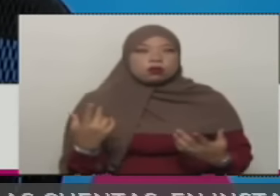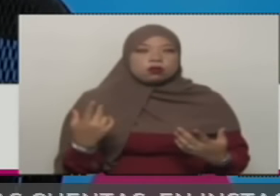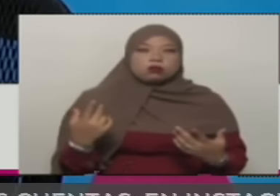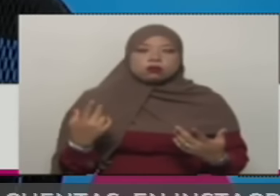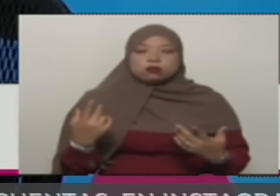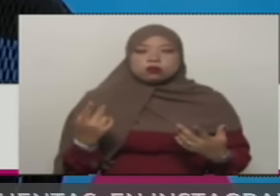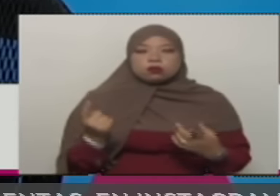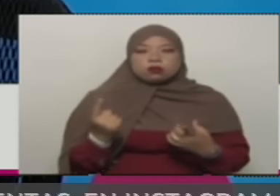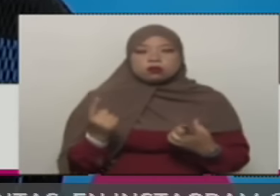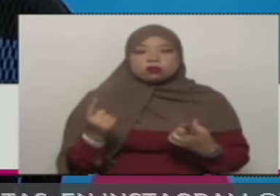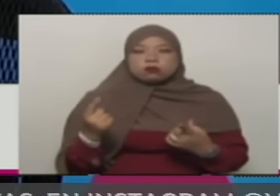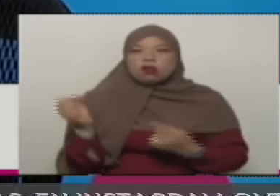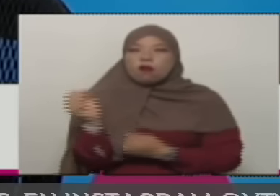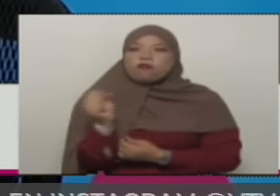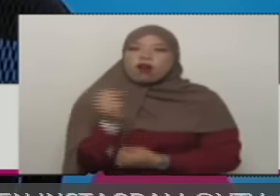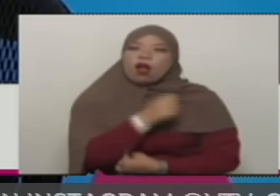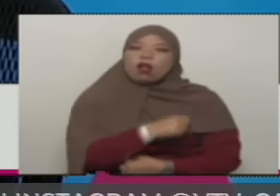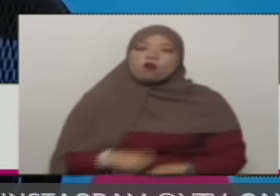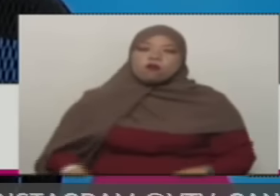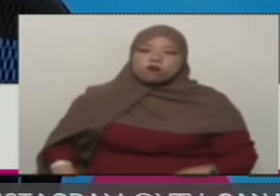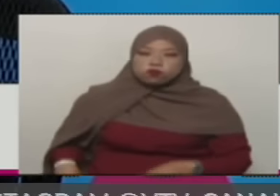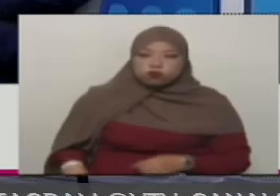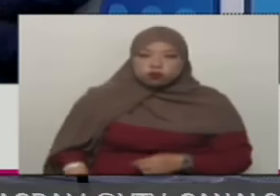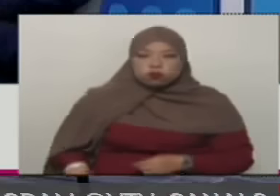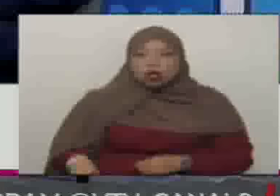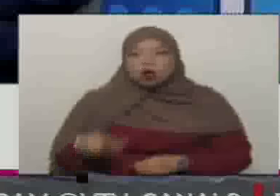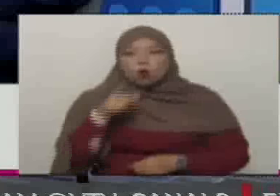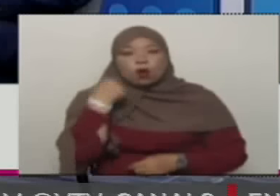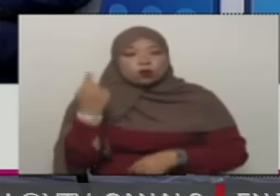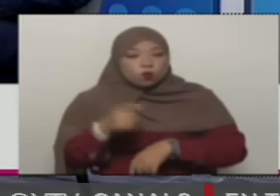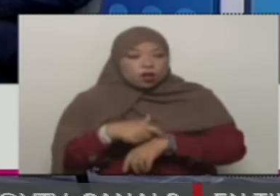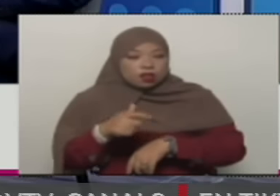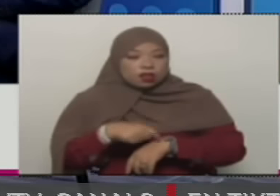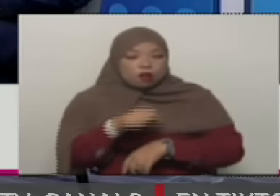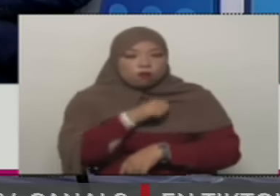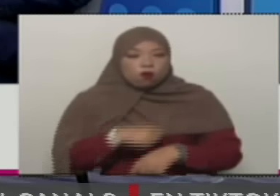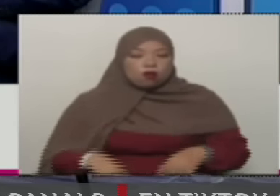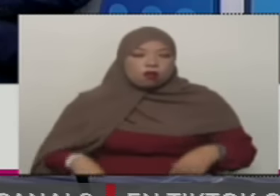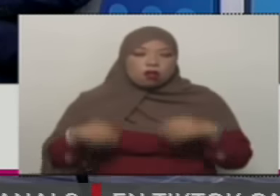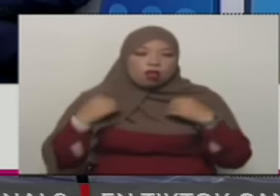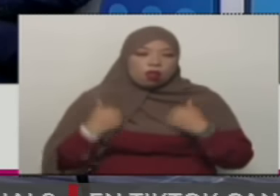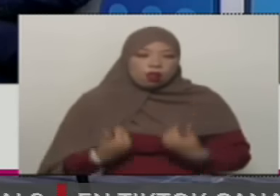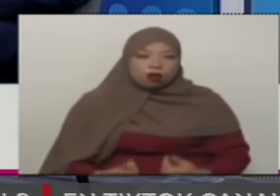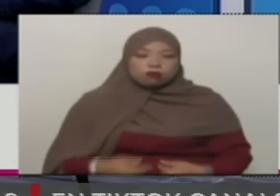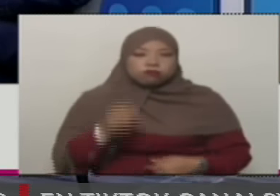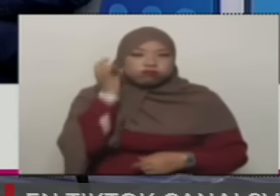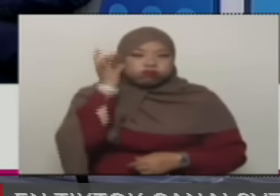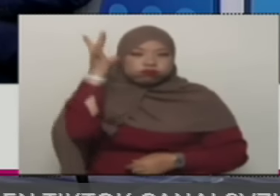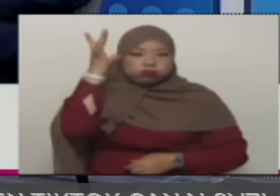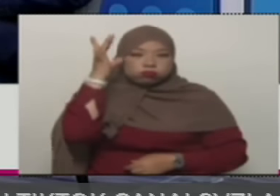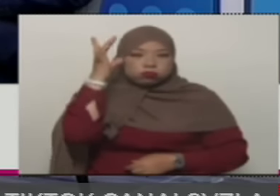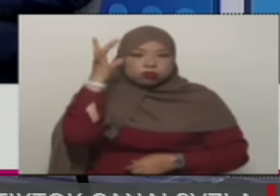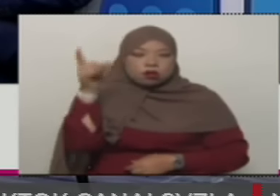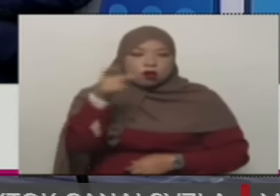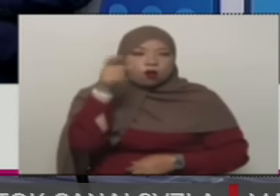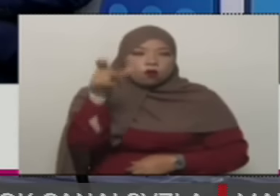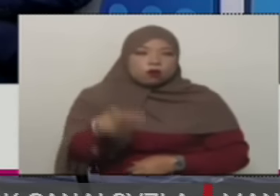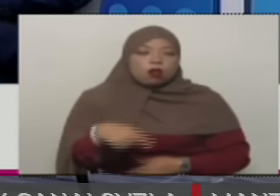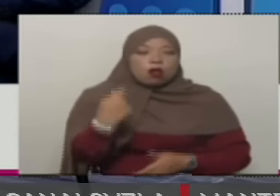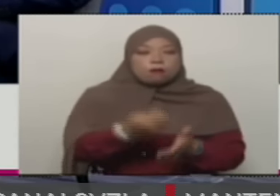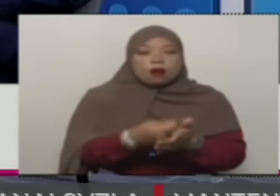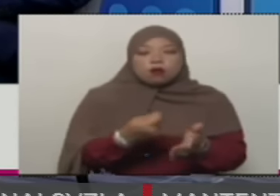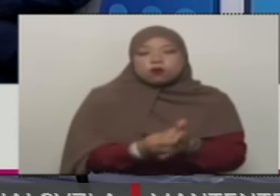y entonces, muchacho que está de ocioso, inventa. y si hay un fascista que lo busca y le dice, mira,